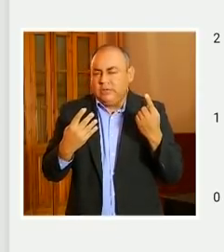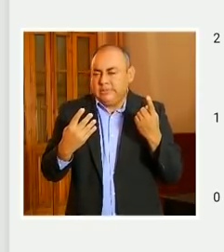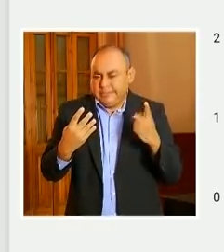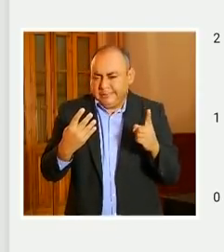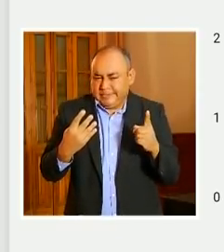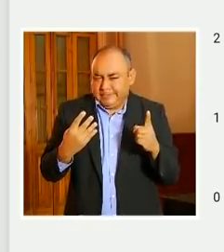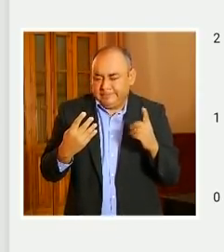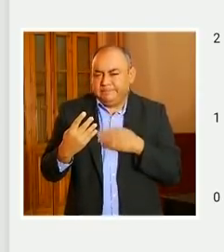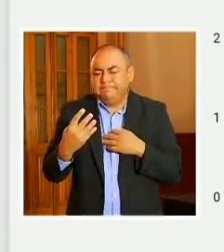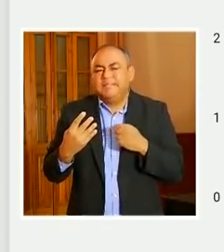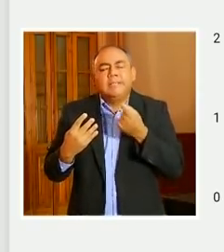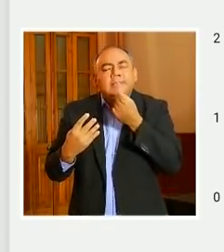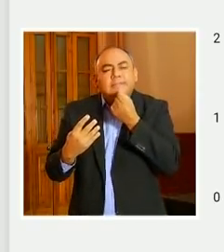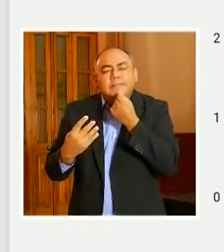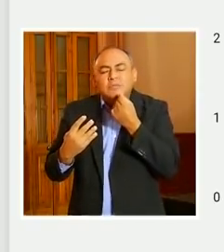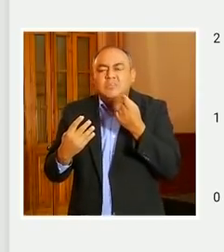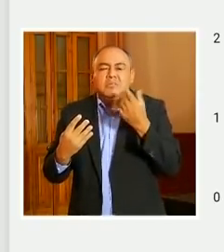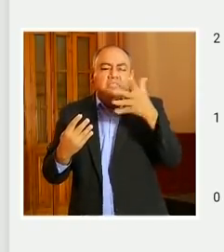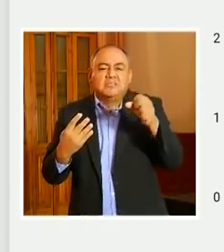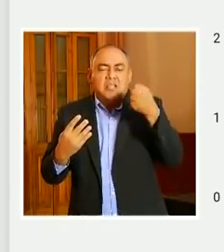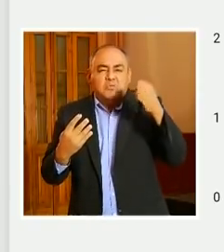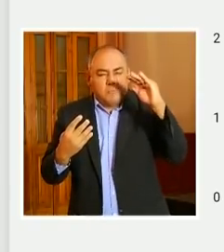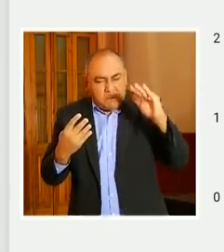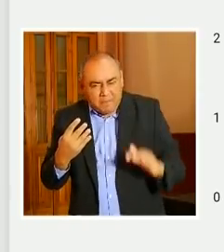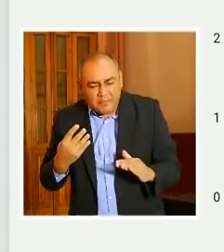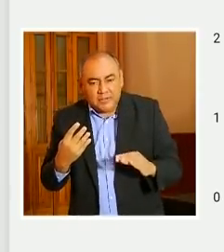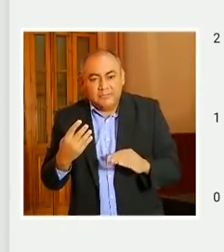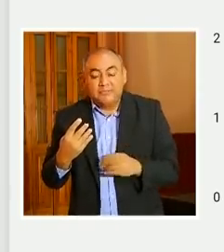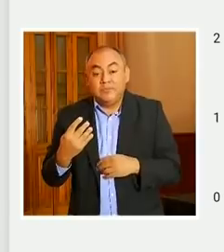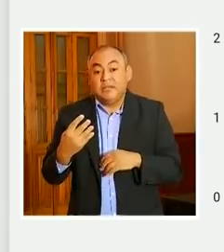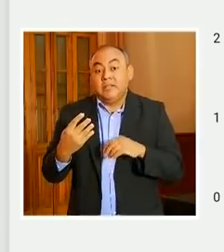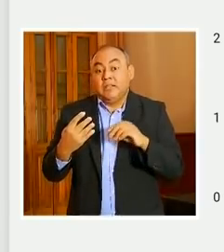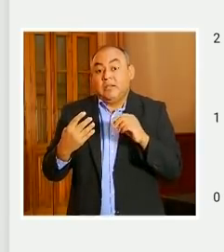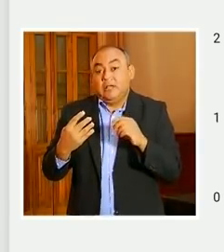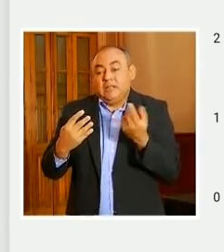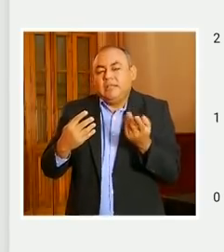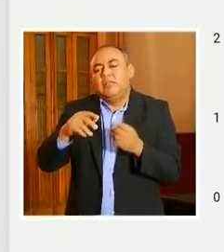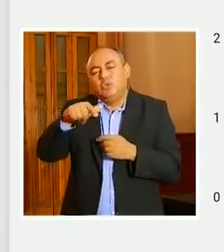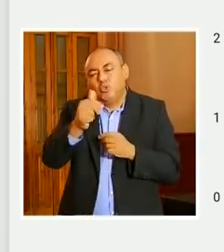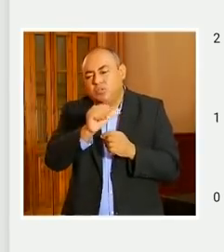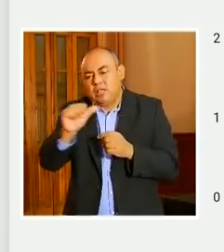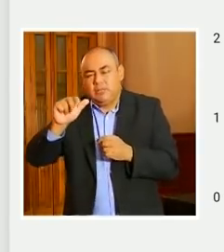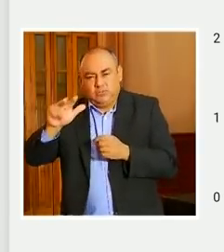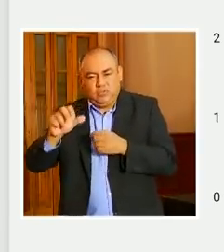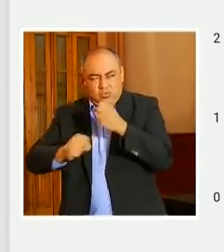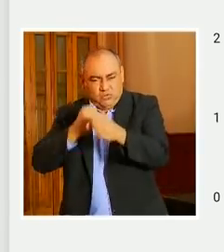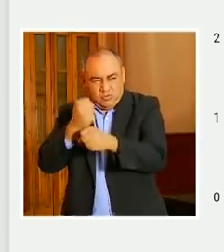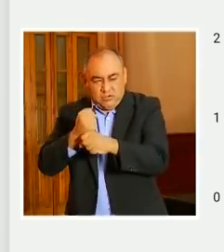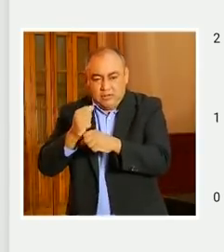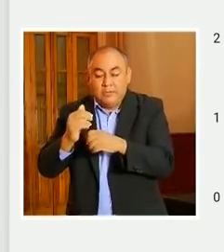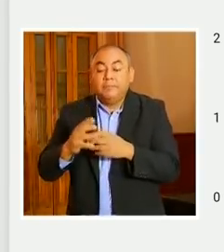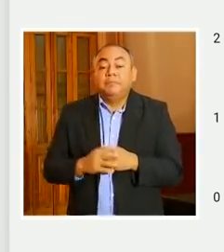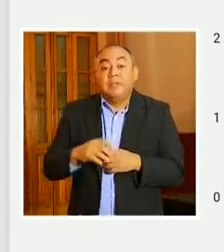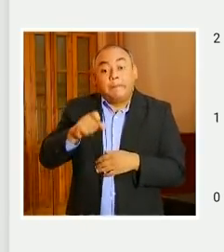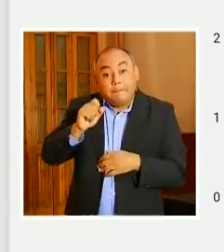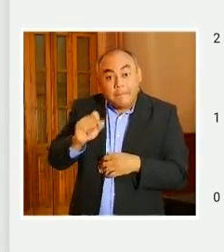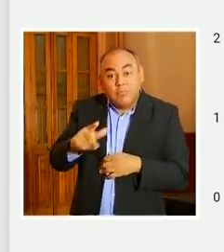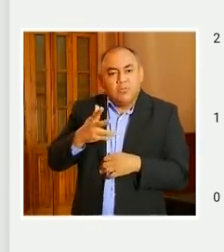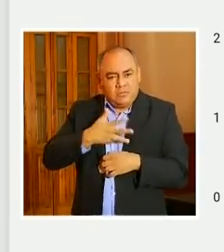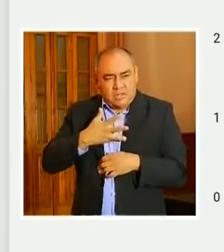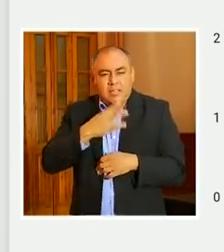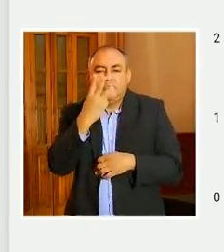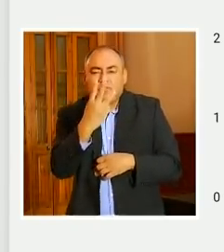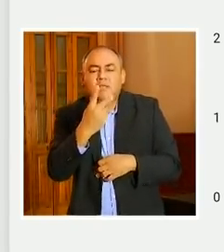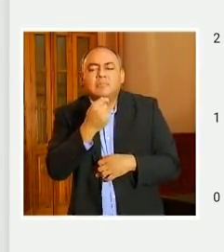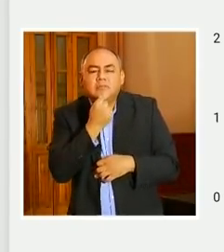10 años y 1 en un niño de 11 a 18 años. Hoy tenemos 3 niños hospitalizados,